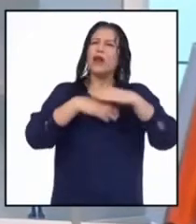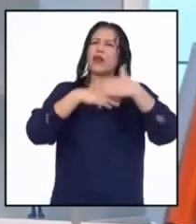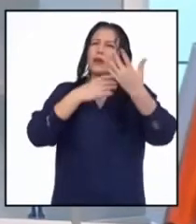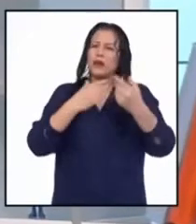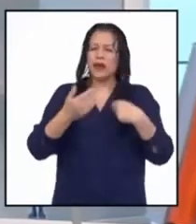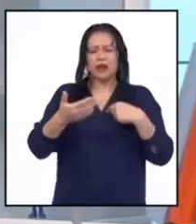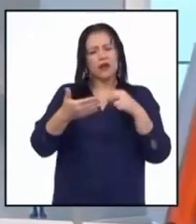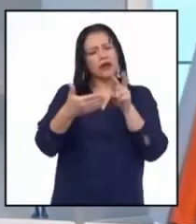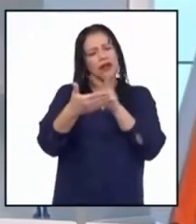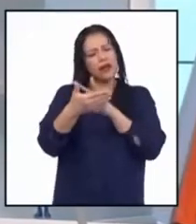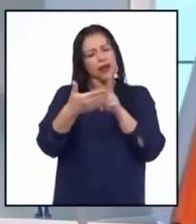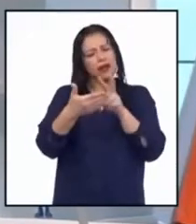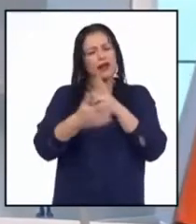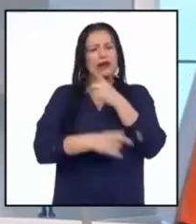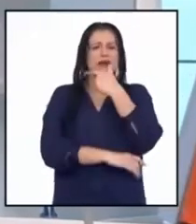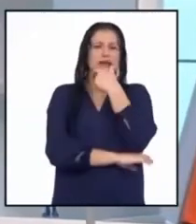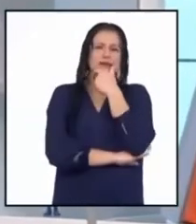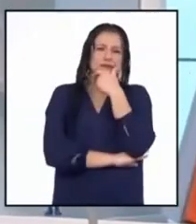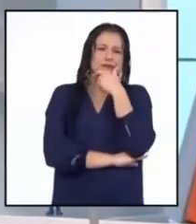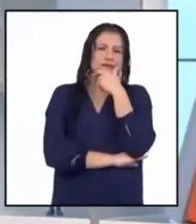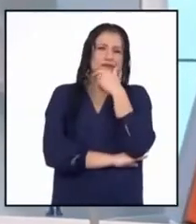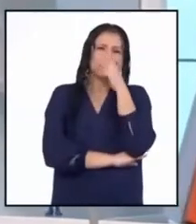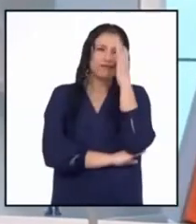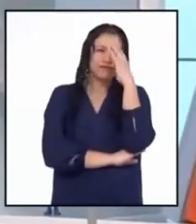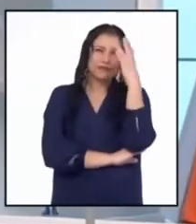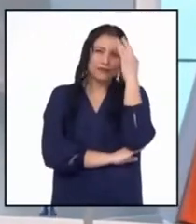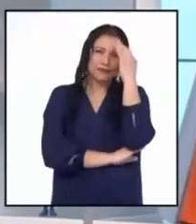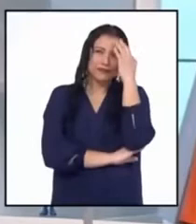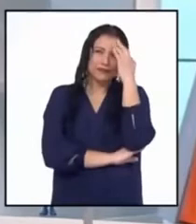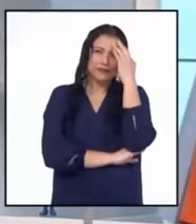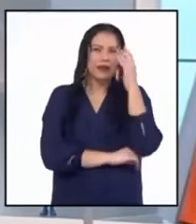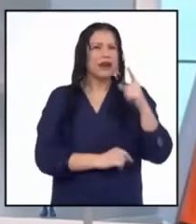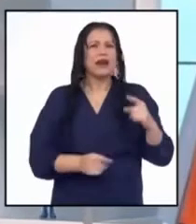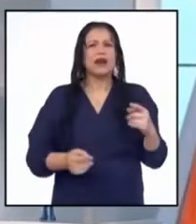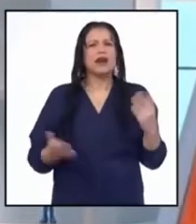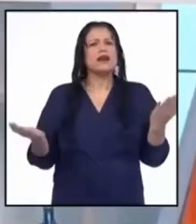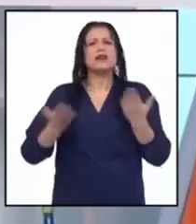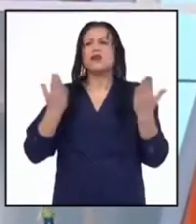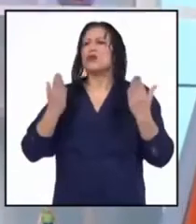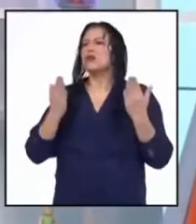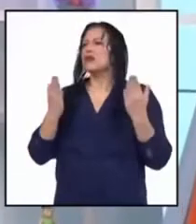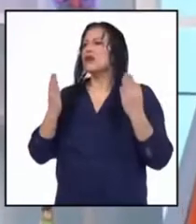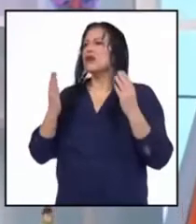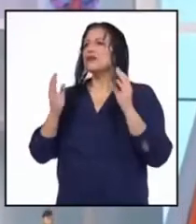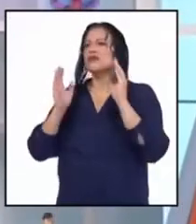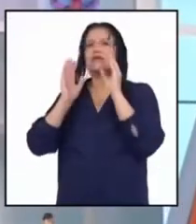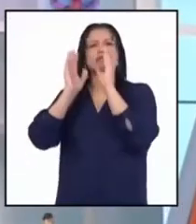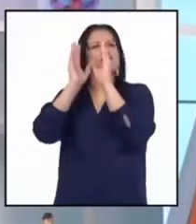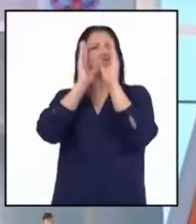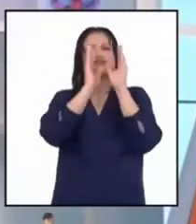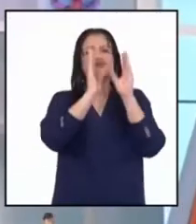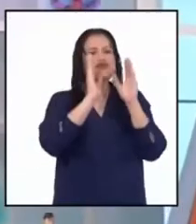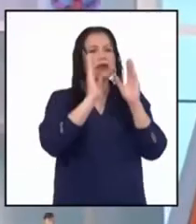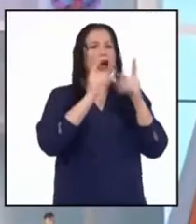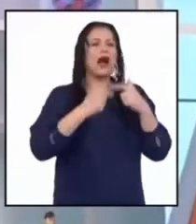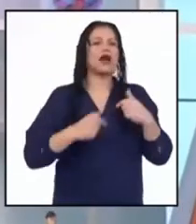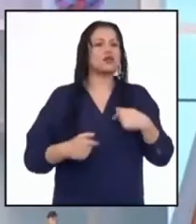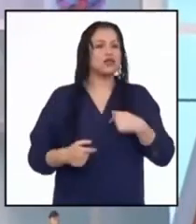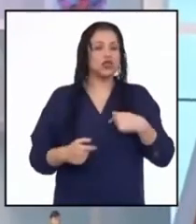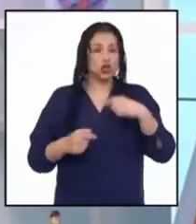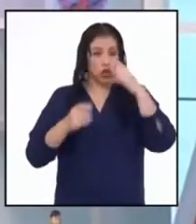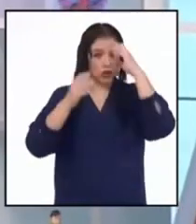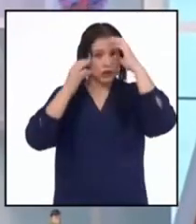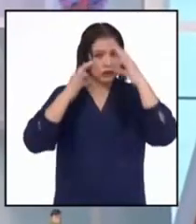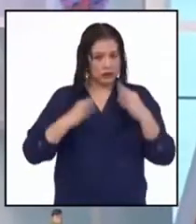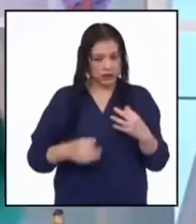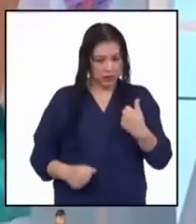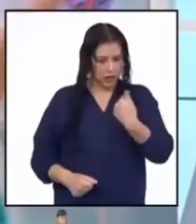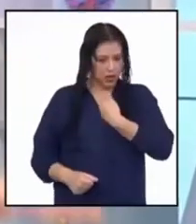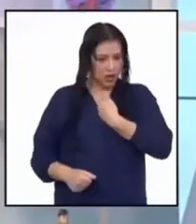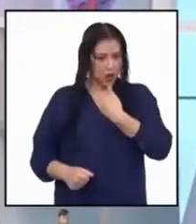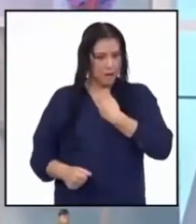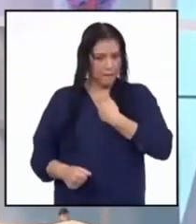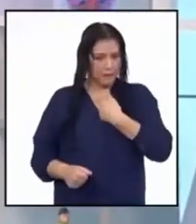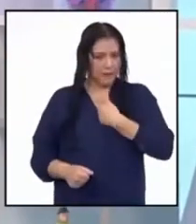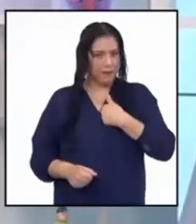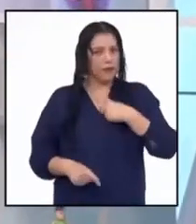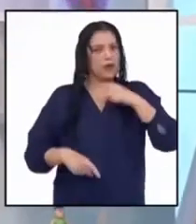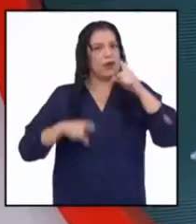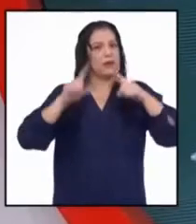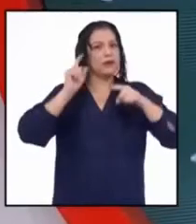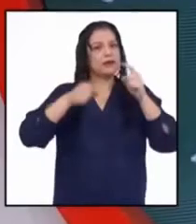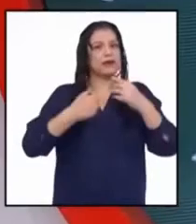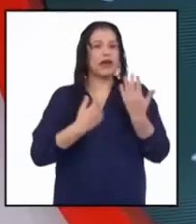cuenta que no tenía lugar donde colocarlos. Entonces decidí que yo misma iba a hacer